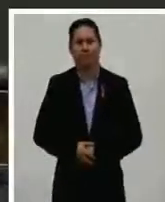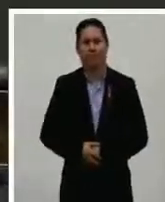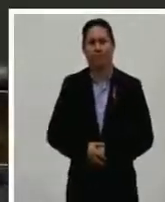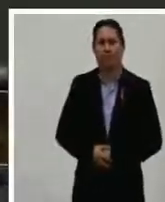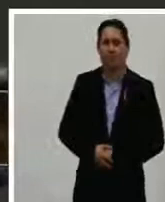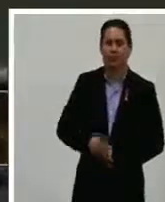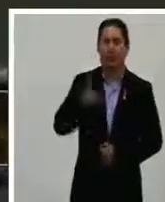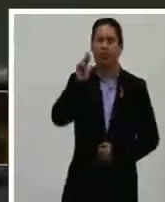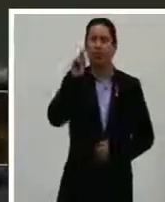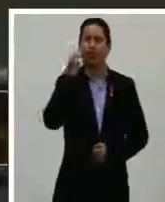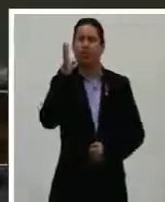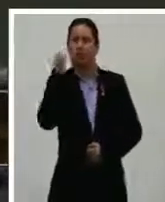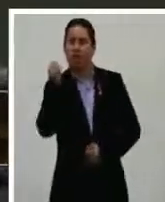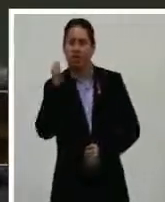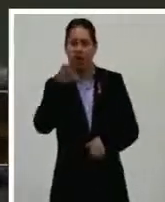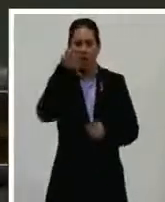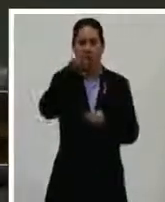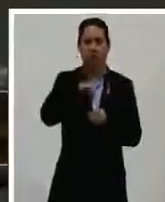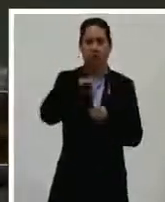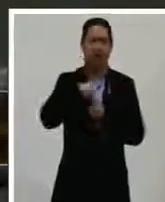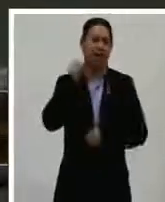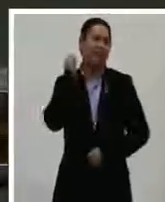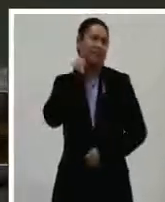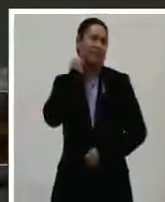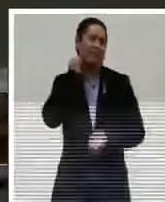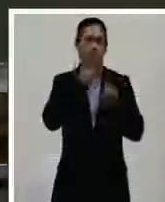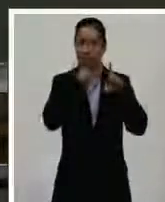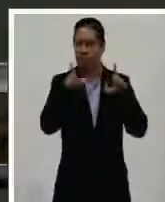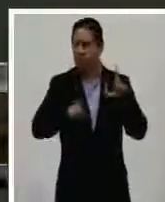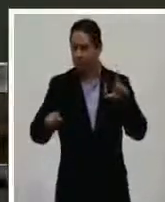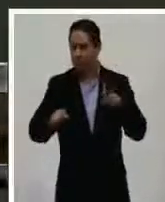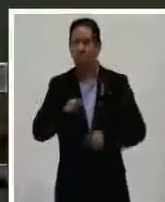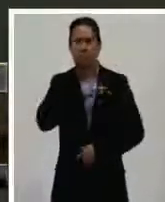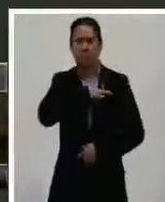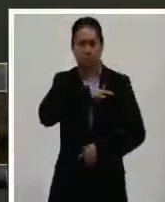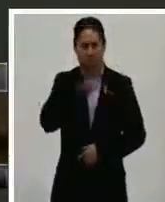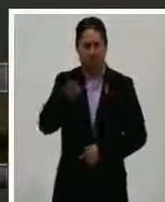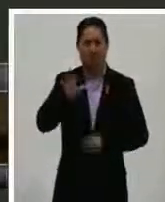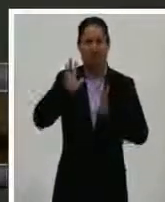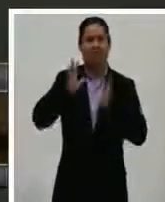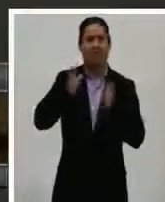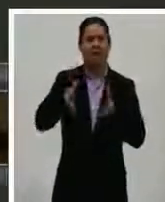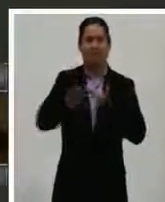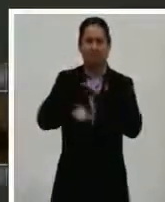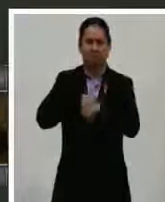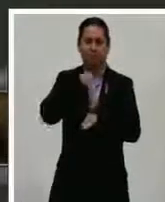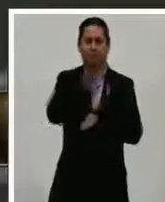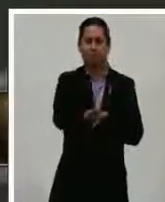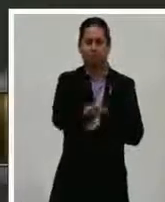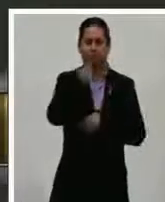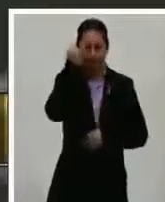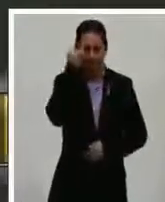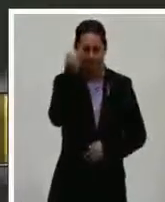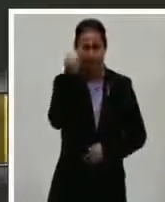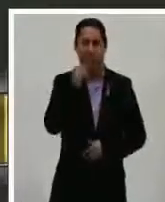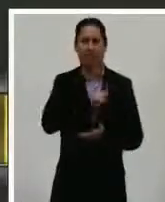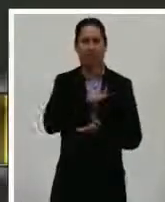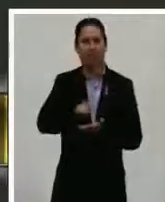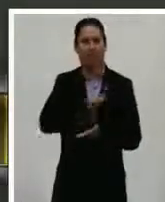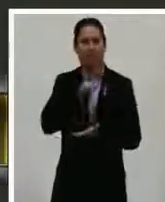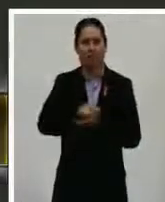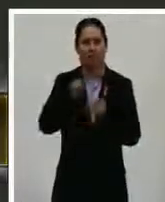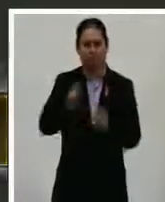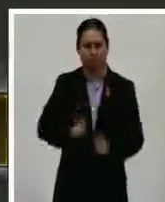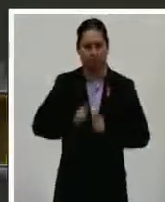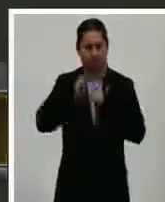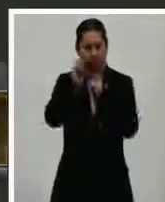89 votos a favor en el senado de la república permitió darle paso a la iniciativa enviada por el